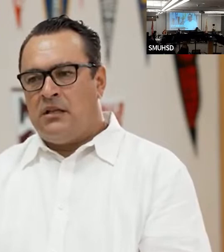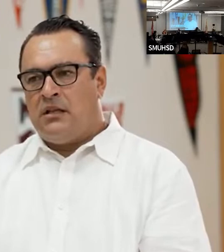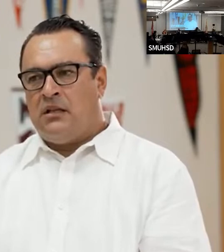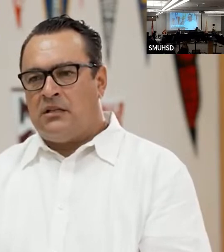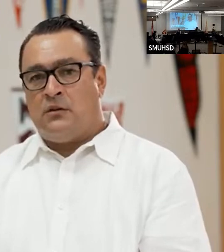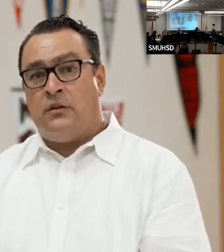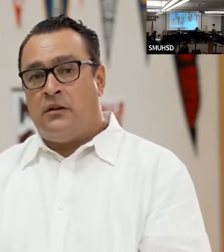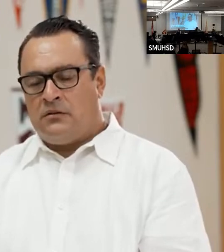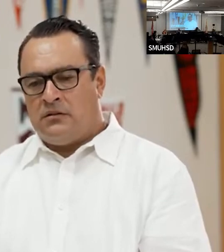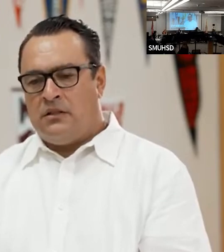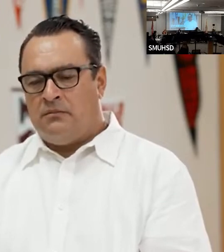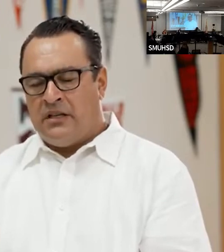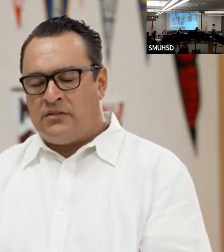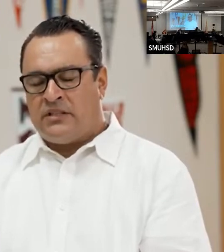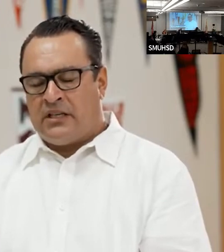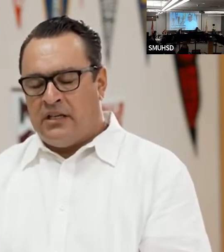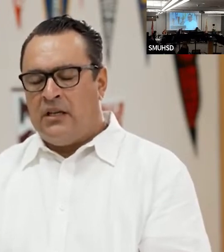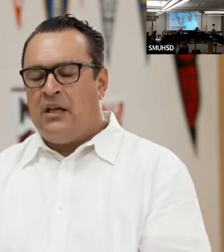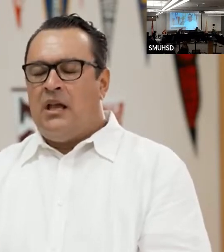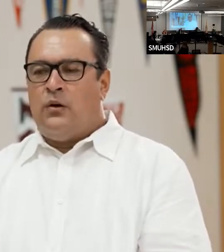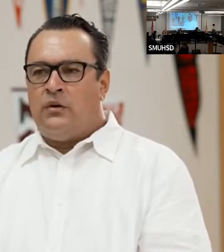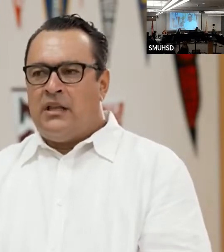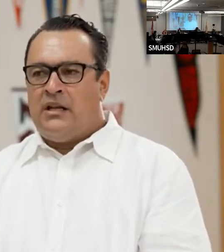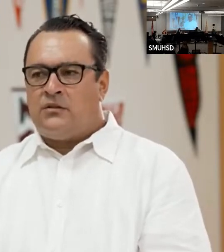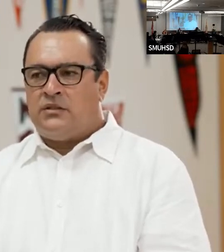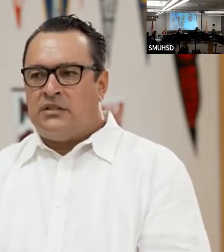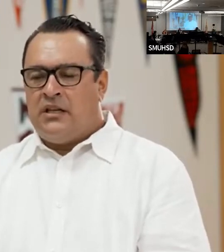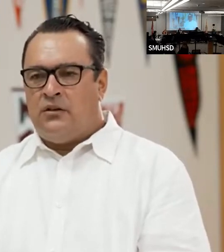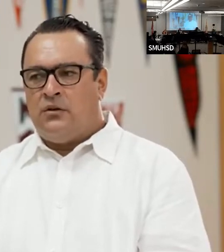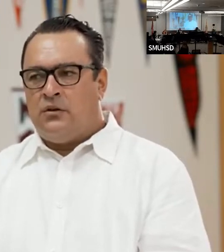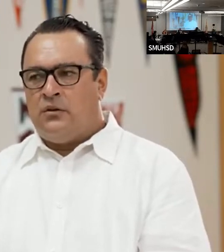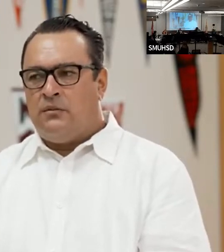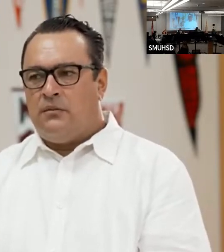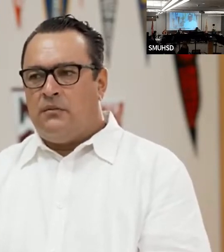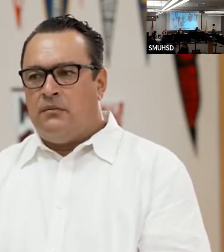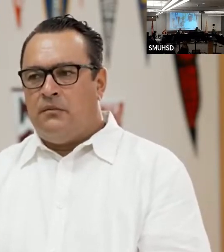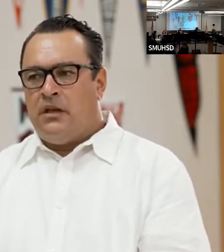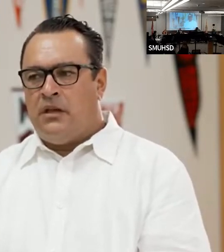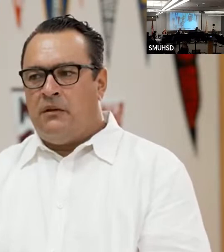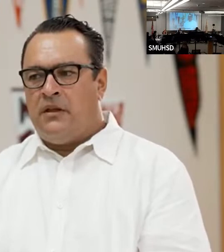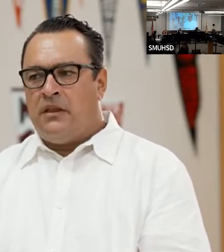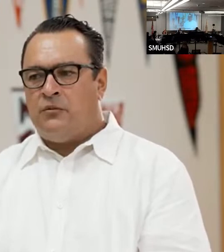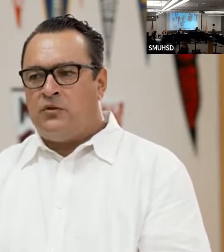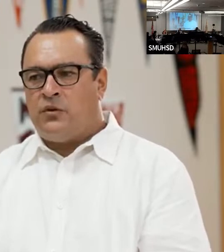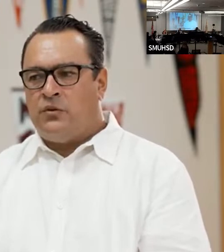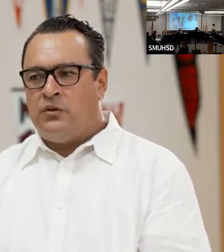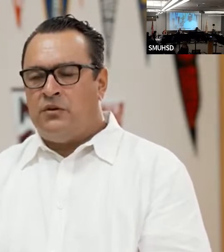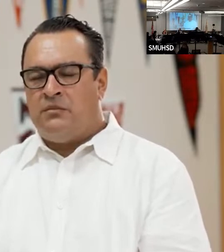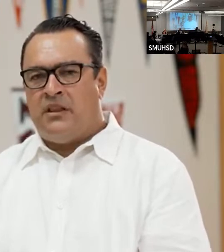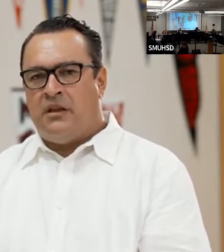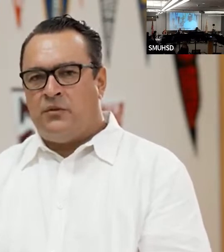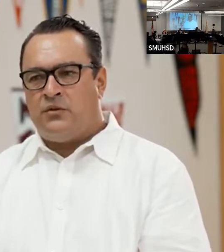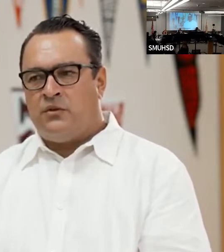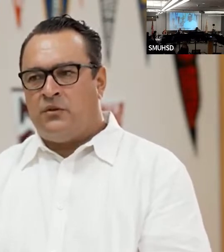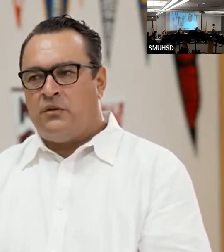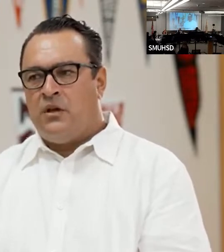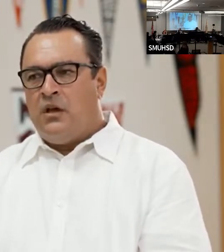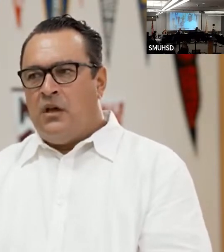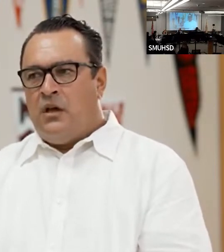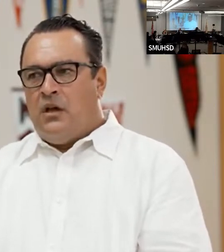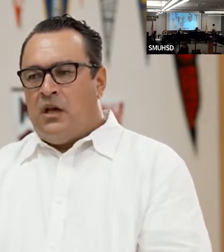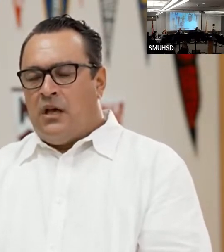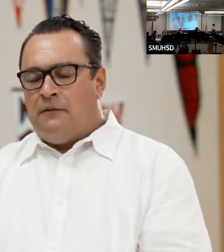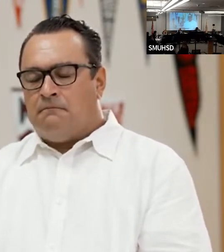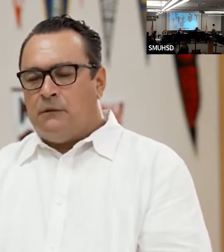también la salud de los maestros aquí. Una de las cosas que me da mucho orgullo y me da